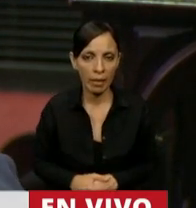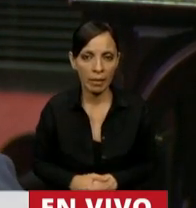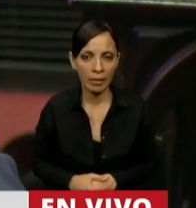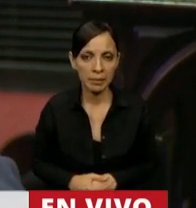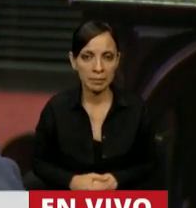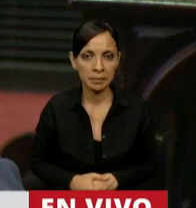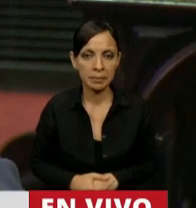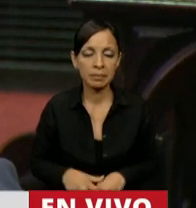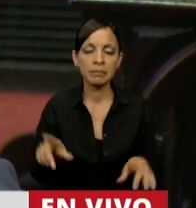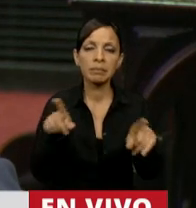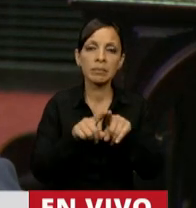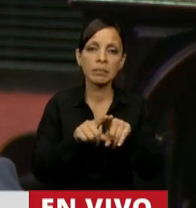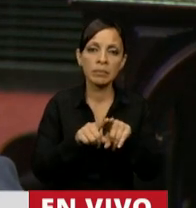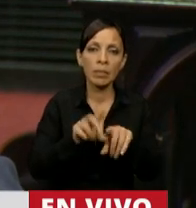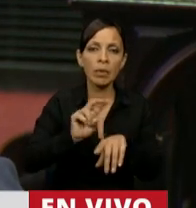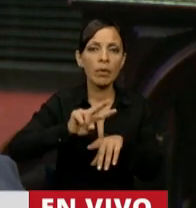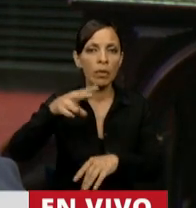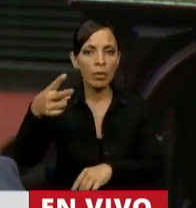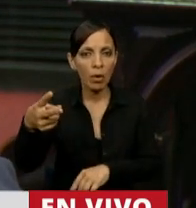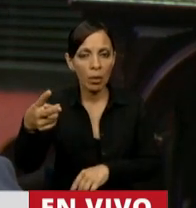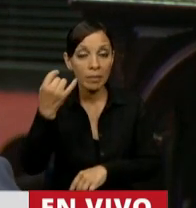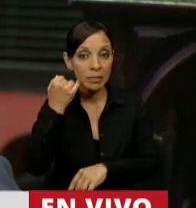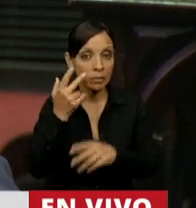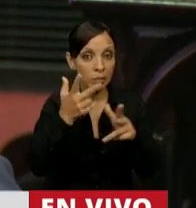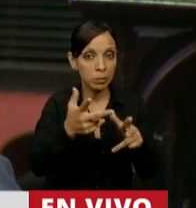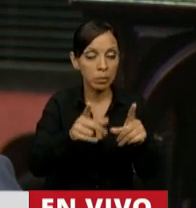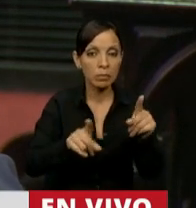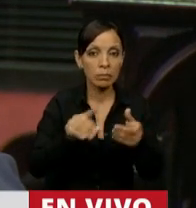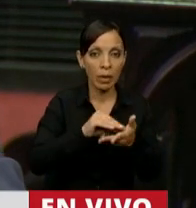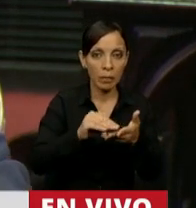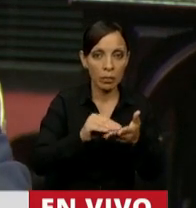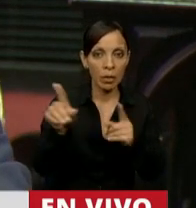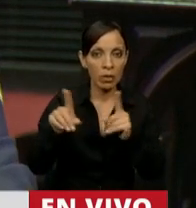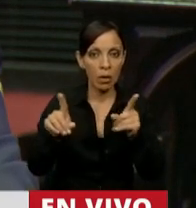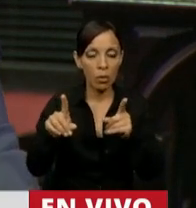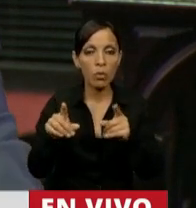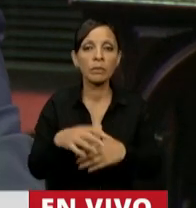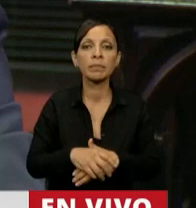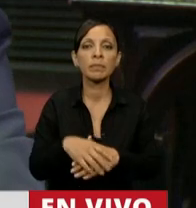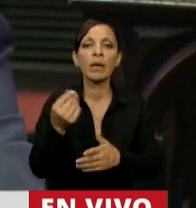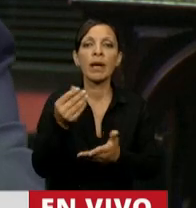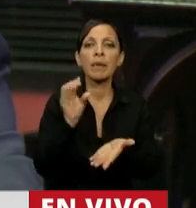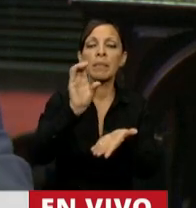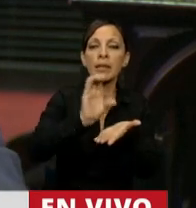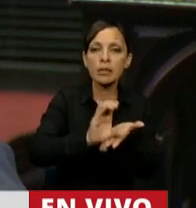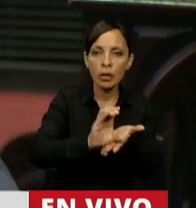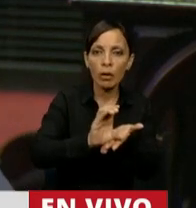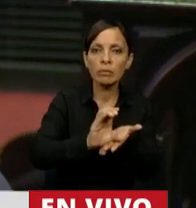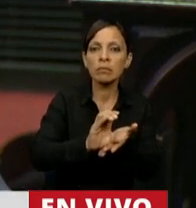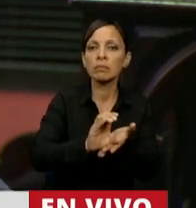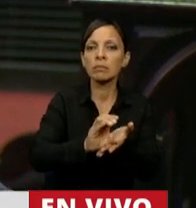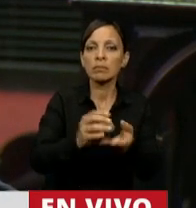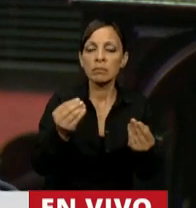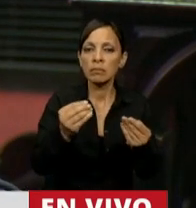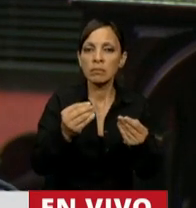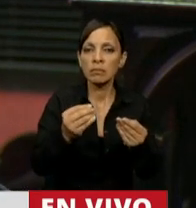Representa dos veces, y lo han dicho algunos diputados preopinantes, la inversión adicional con motivo de